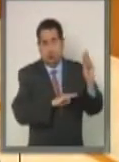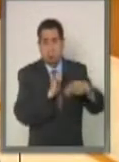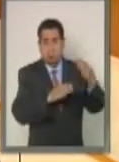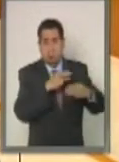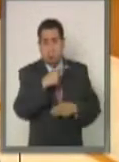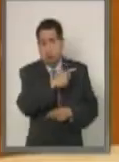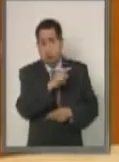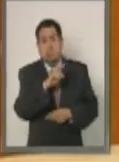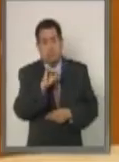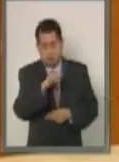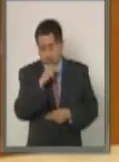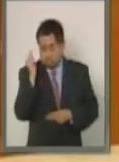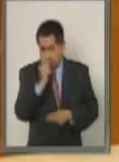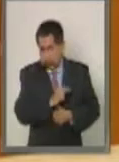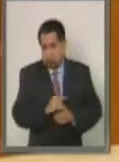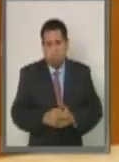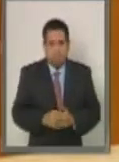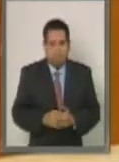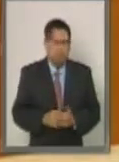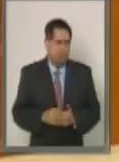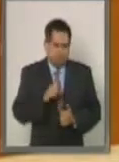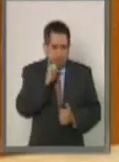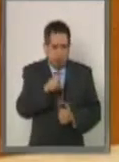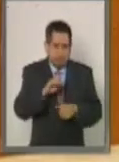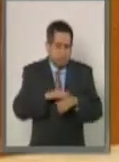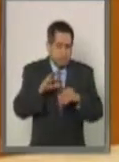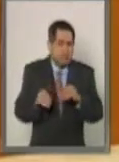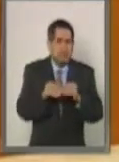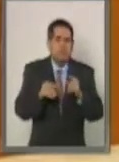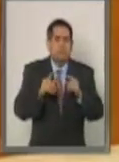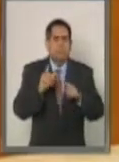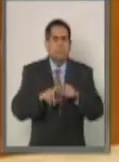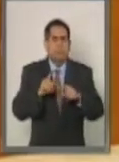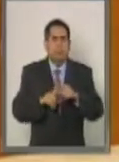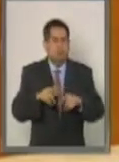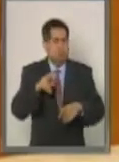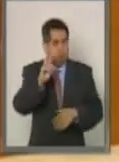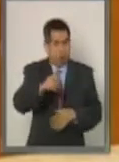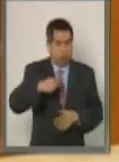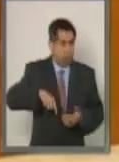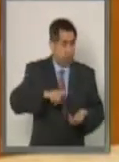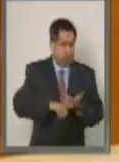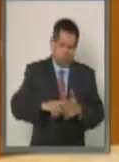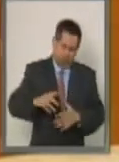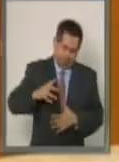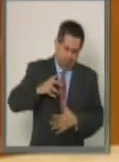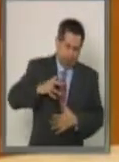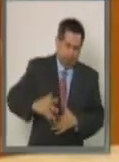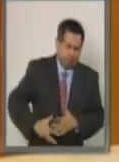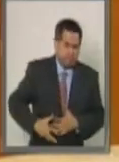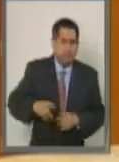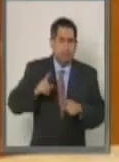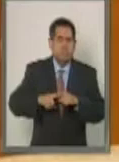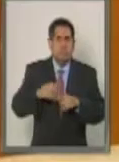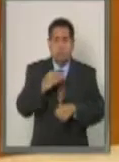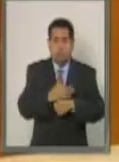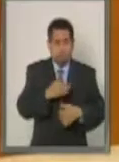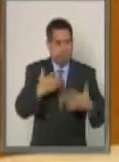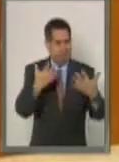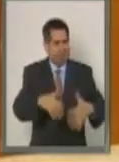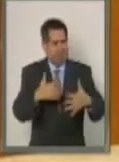árabe. Y dicho sea de paso, tenemos el orgullo que la empresa que está haciendo